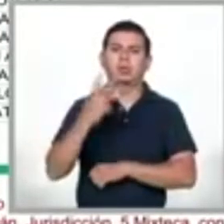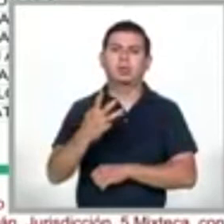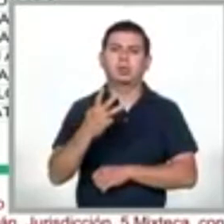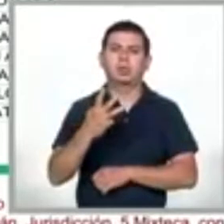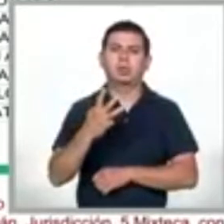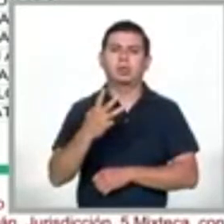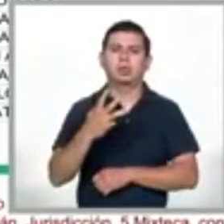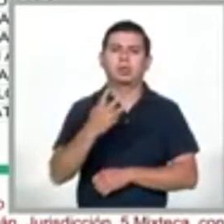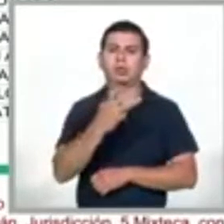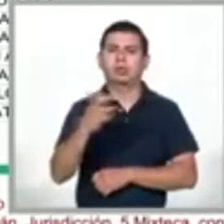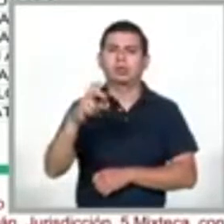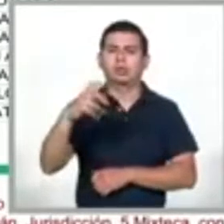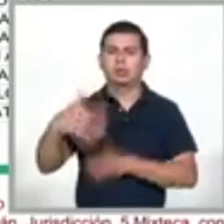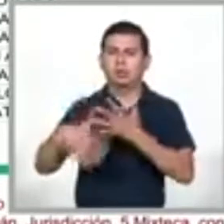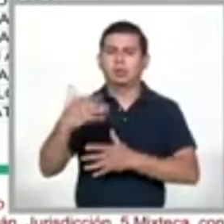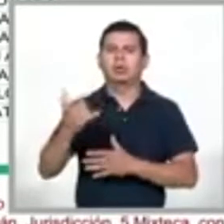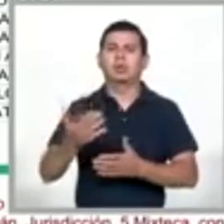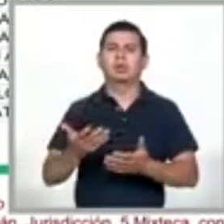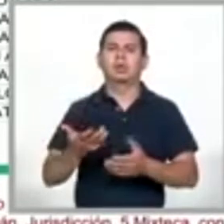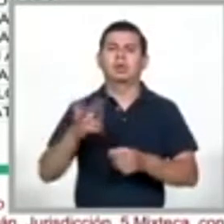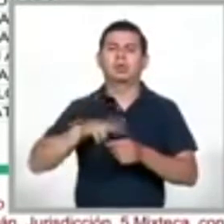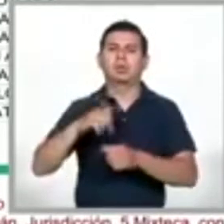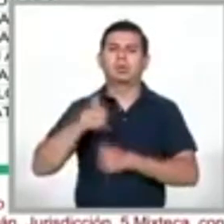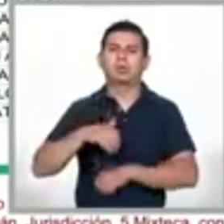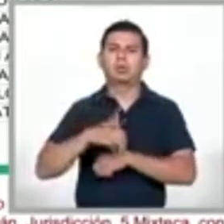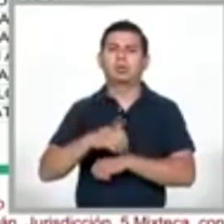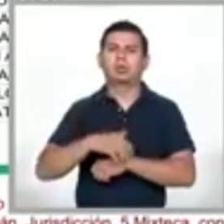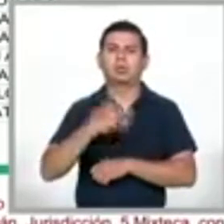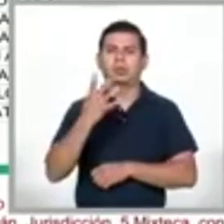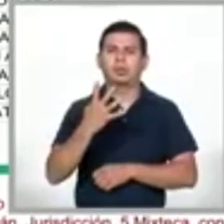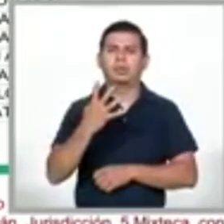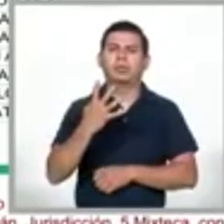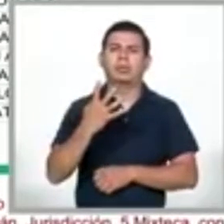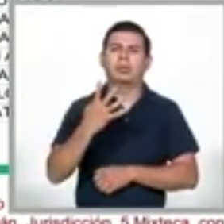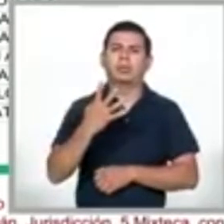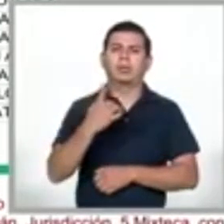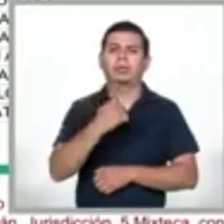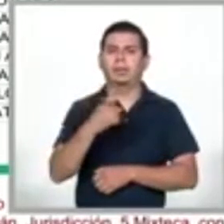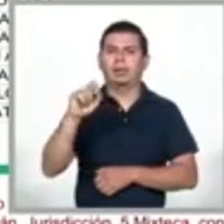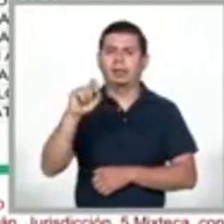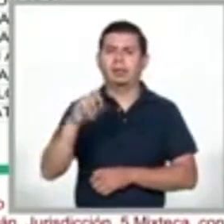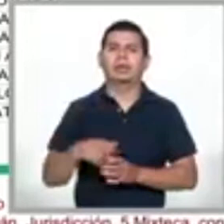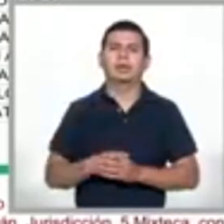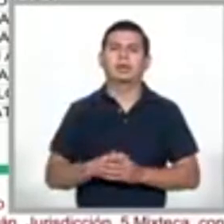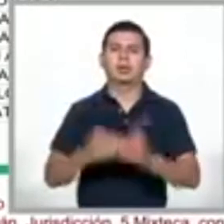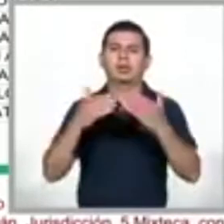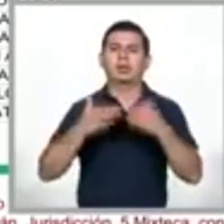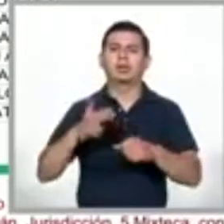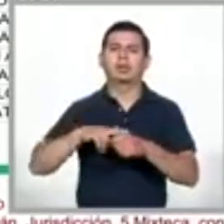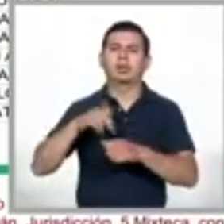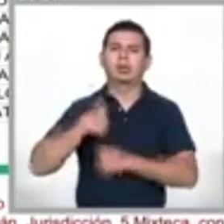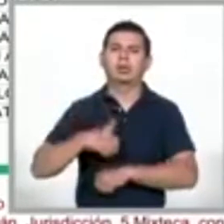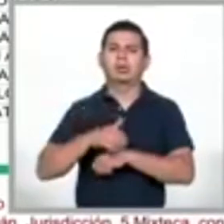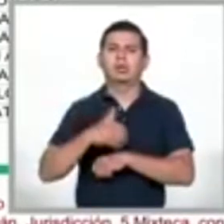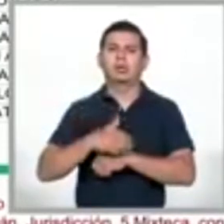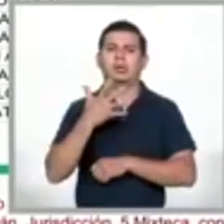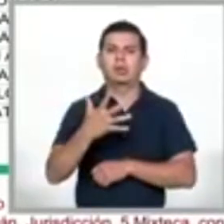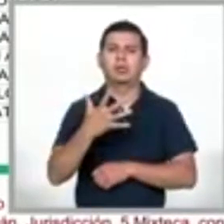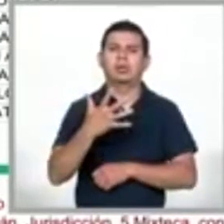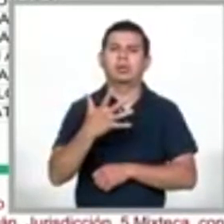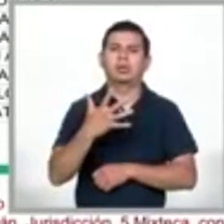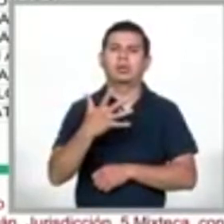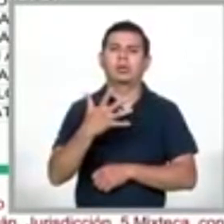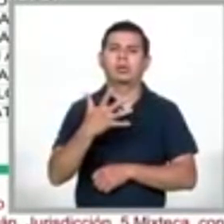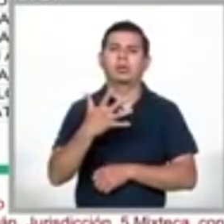número 3, 315, la jurisdicción sanitaria número 4, 120, la jurisdicción sanitaria número